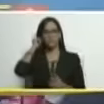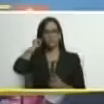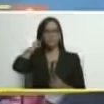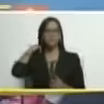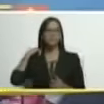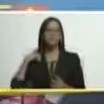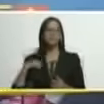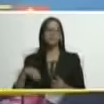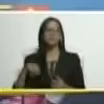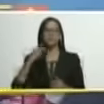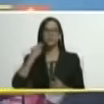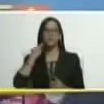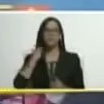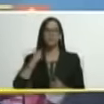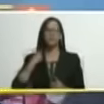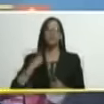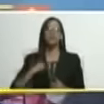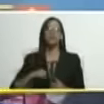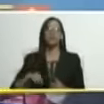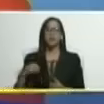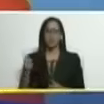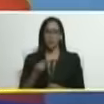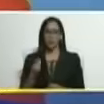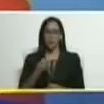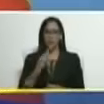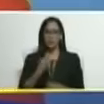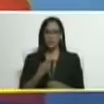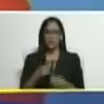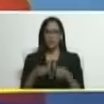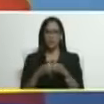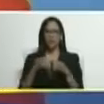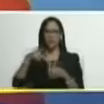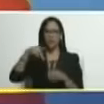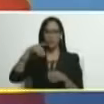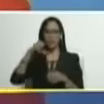Y como decía el compañero Pedro Rafael